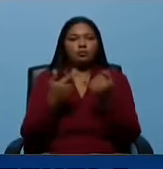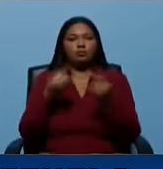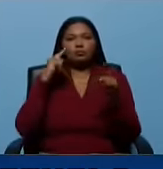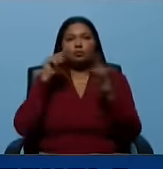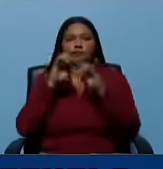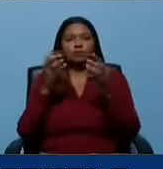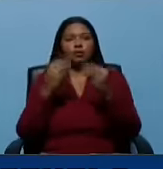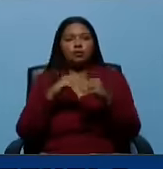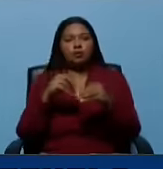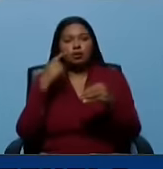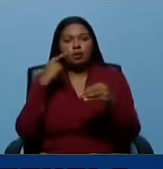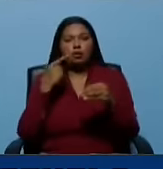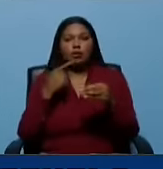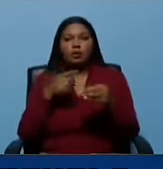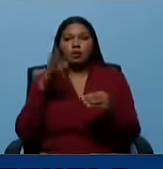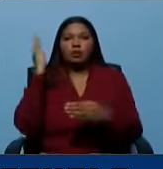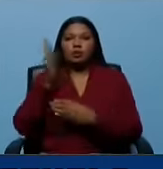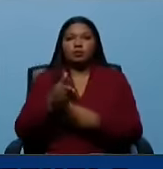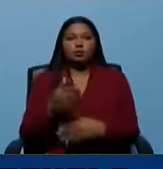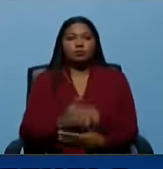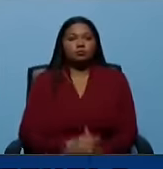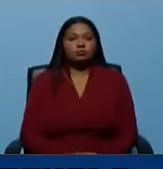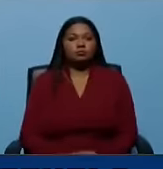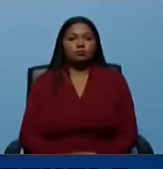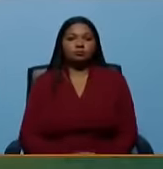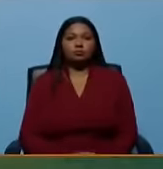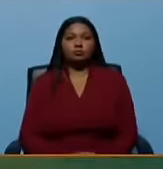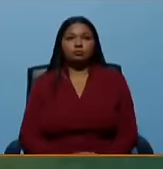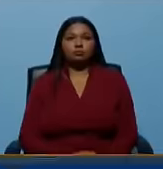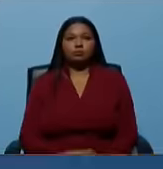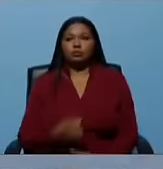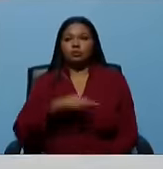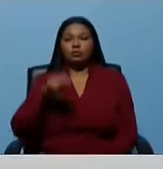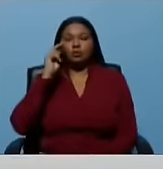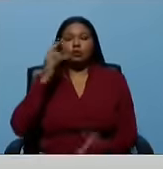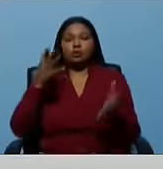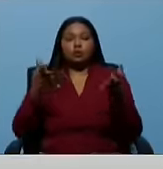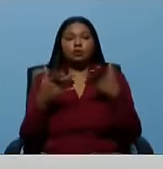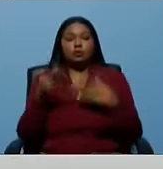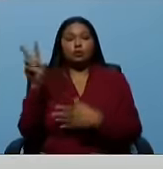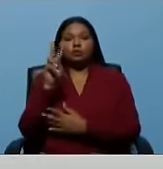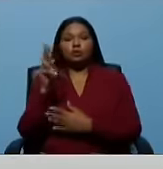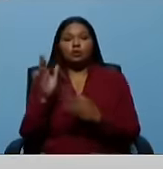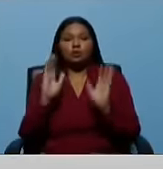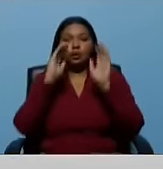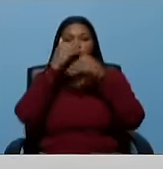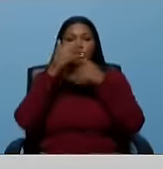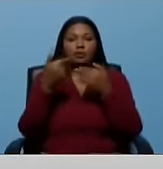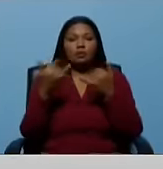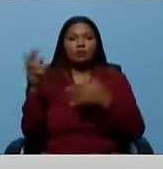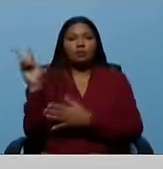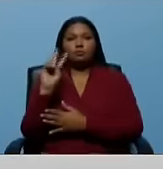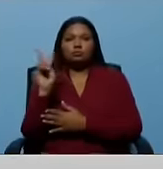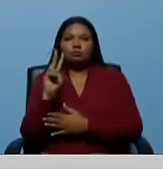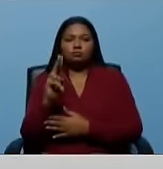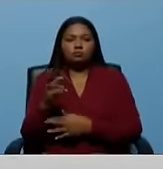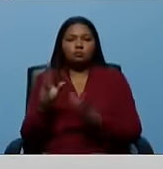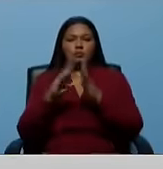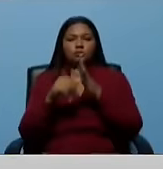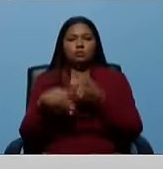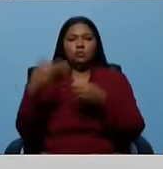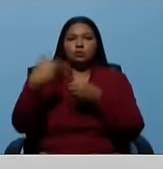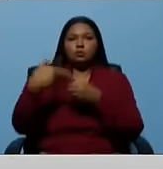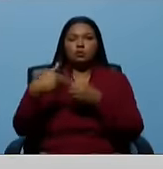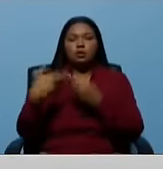sea si si Estados Unidos llega y le secuestra un avión a Venezuela y o le secuestra algo a Venezuela le roba la gasolina le roba los